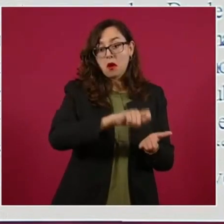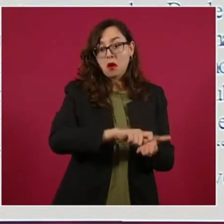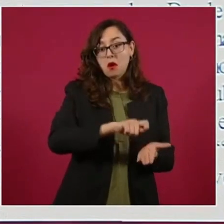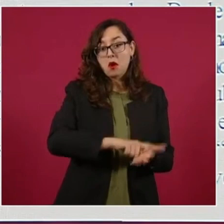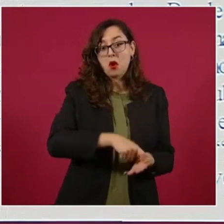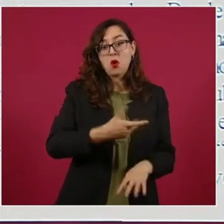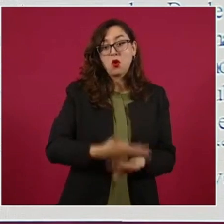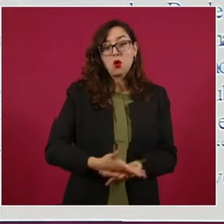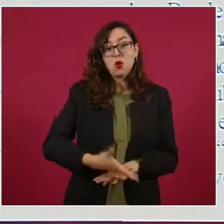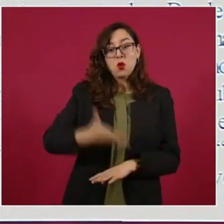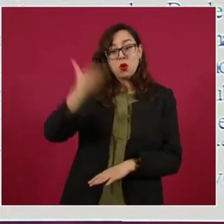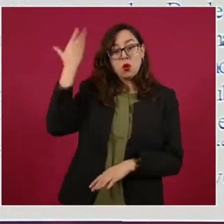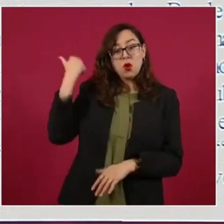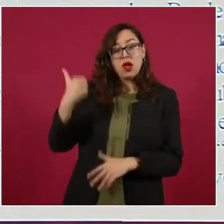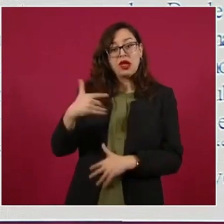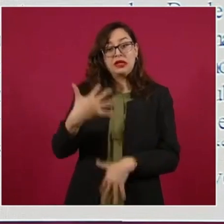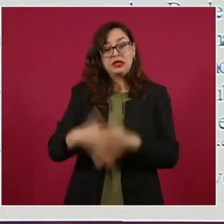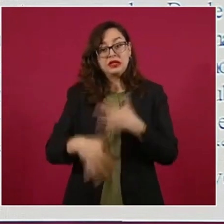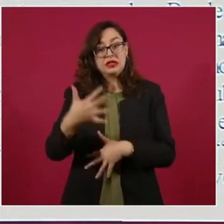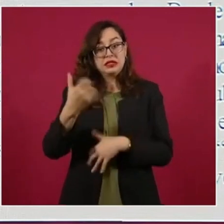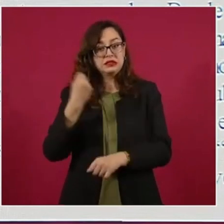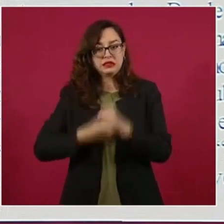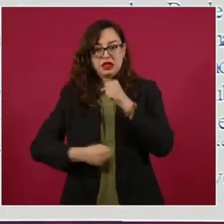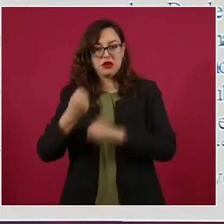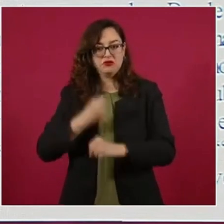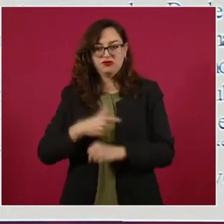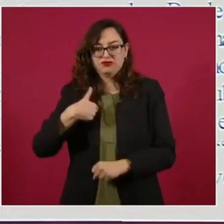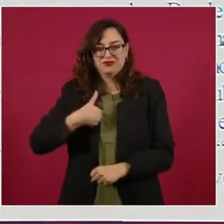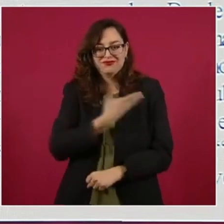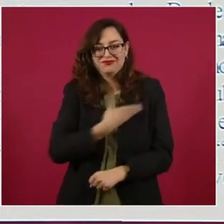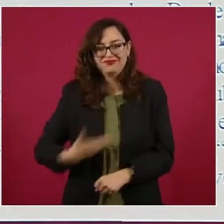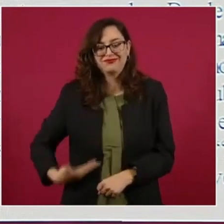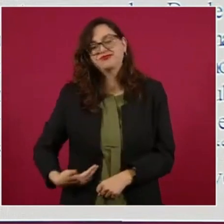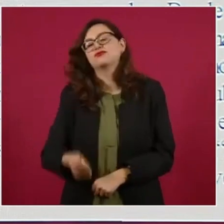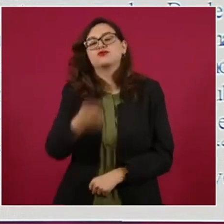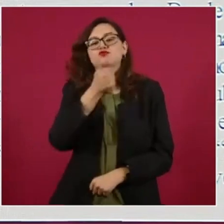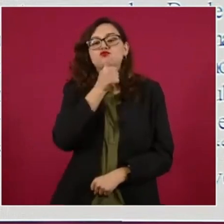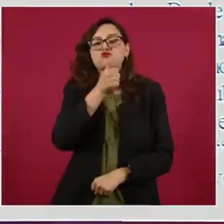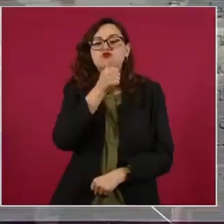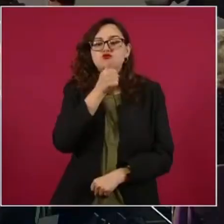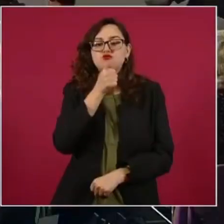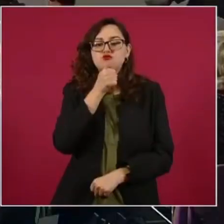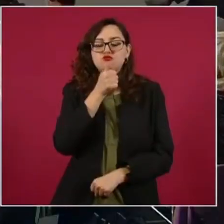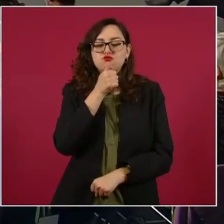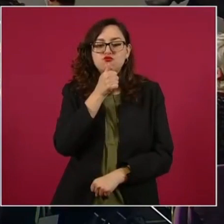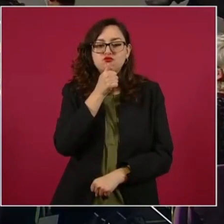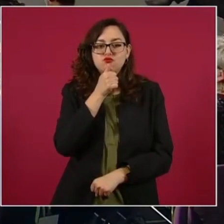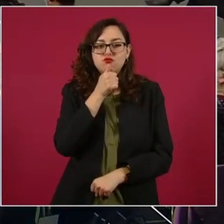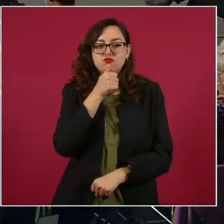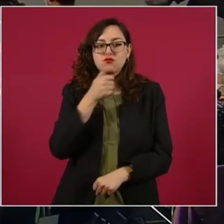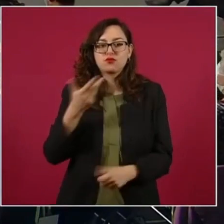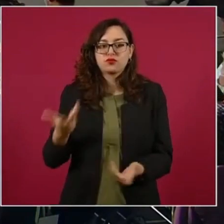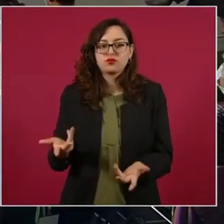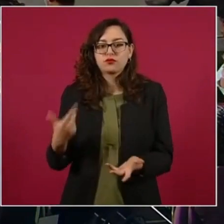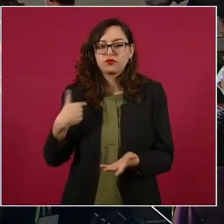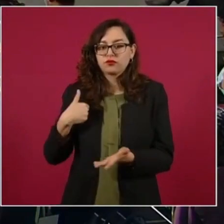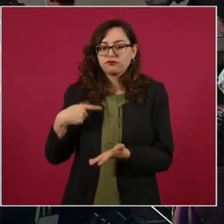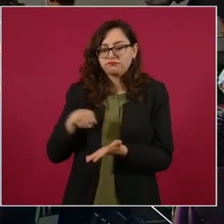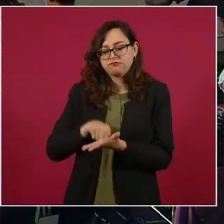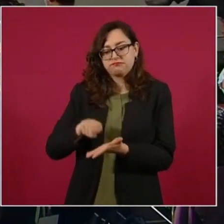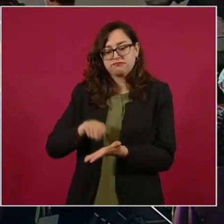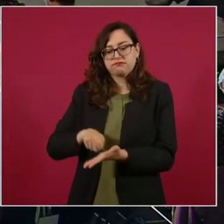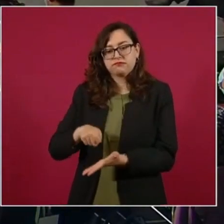opositor, no era yo presidente, pero como estamos en el terreno de lo académico, yo creo que sí se